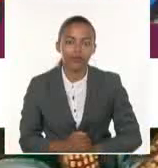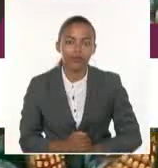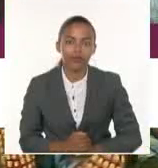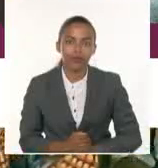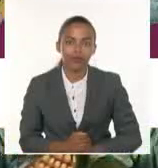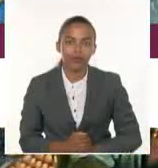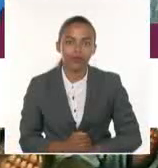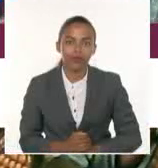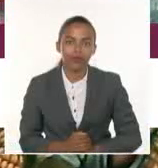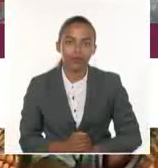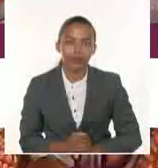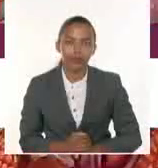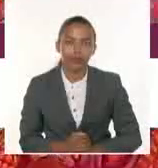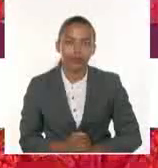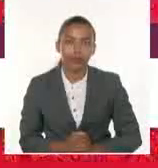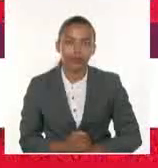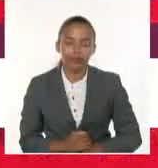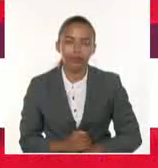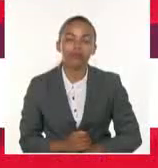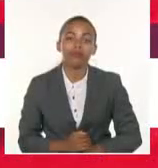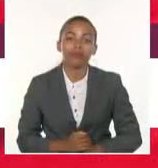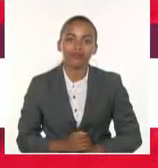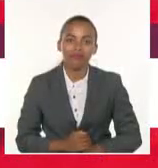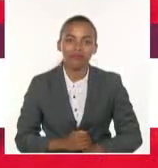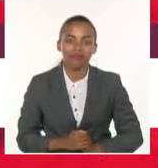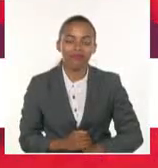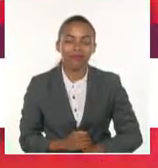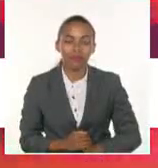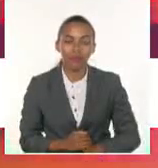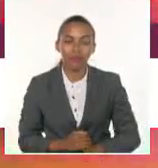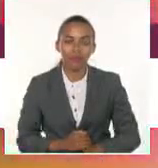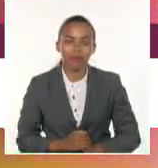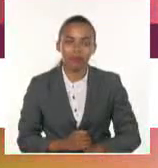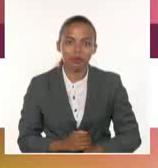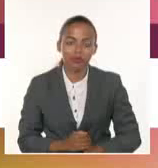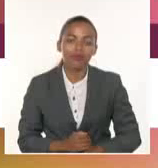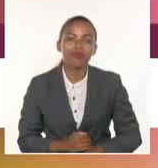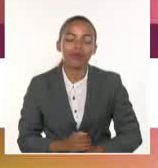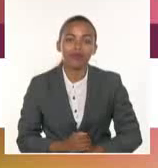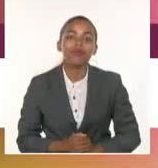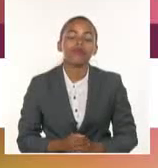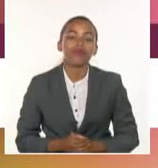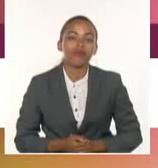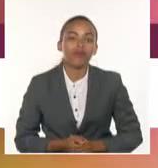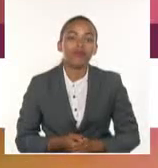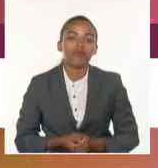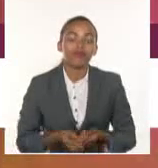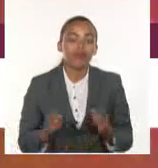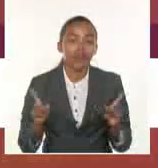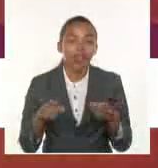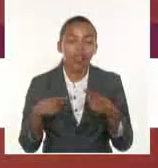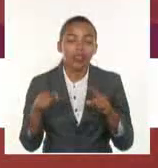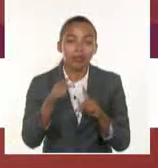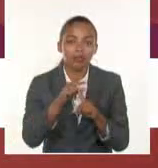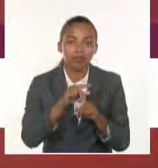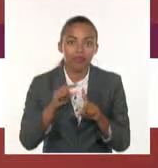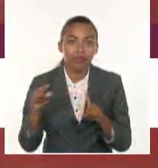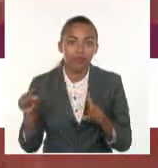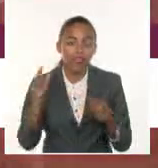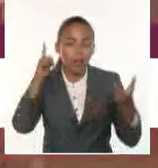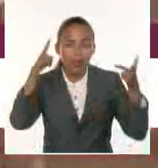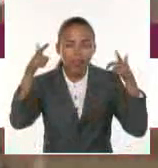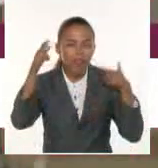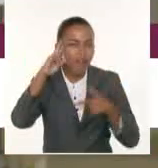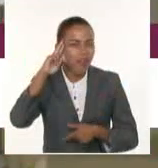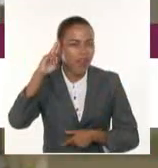siempre vivirá. Nuestro eterno líder, nuestro eterno amigo, Chávez no se ha